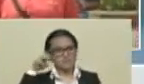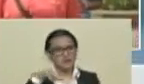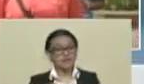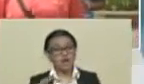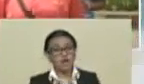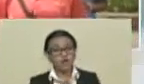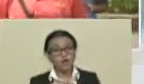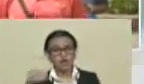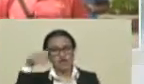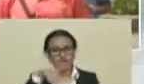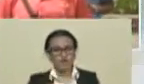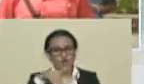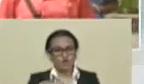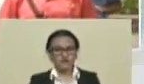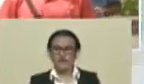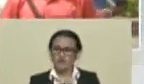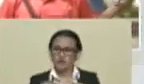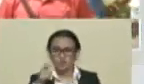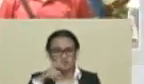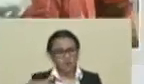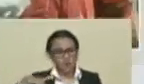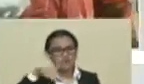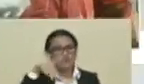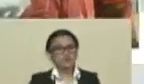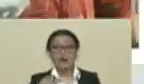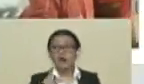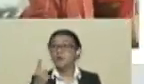calle a sacar a todo el pueblo a votar. Que no